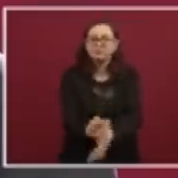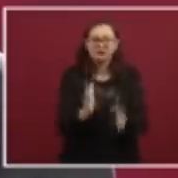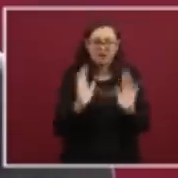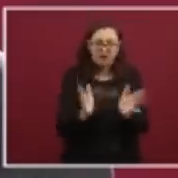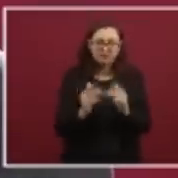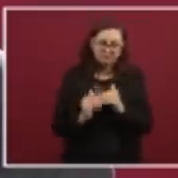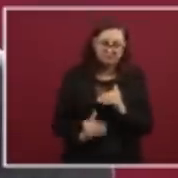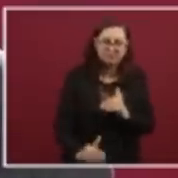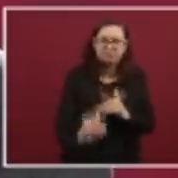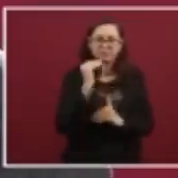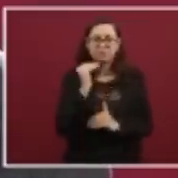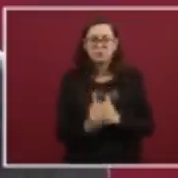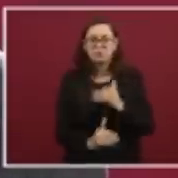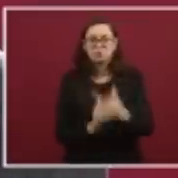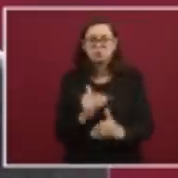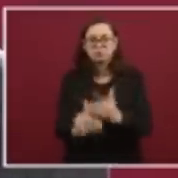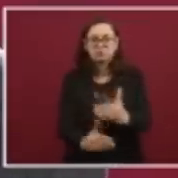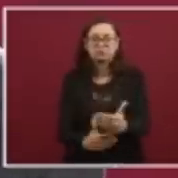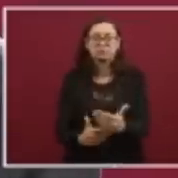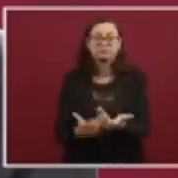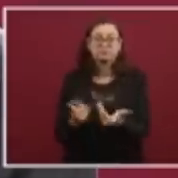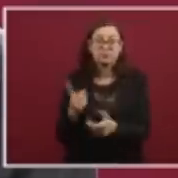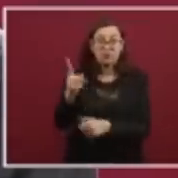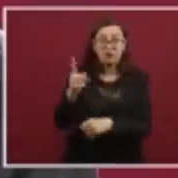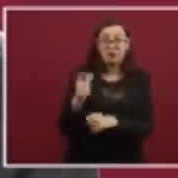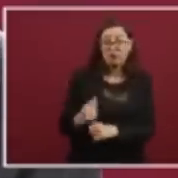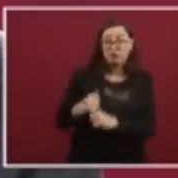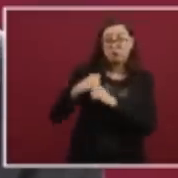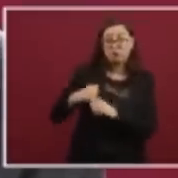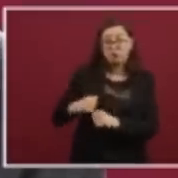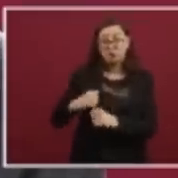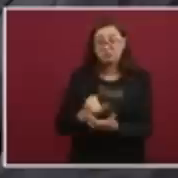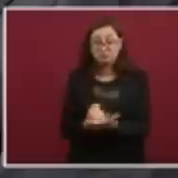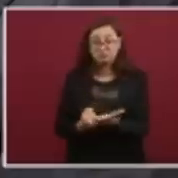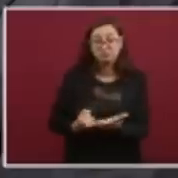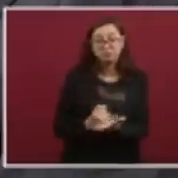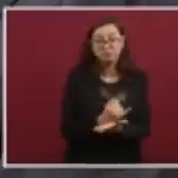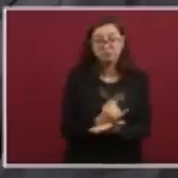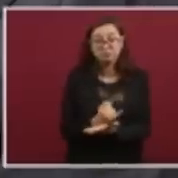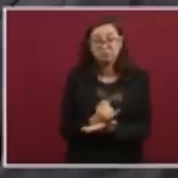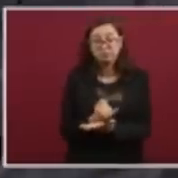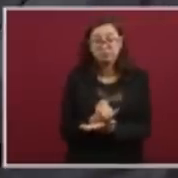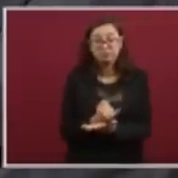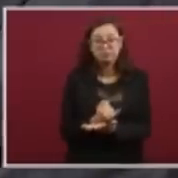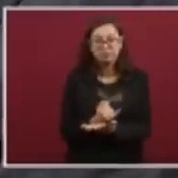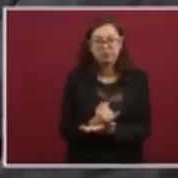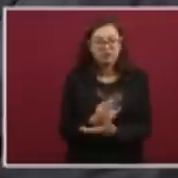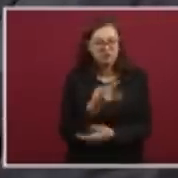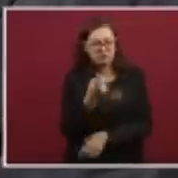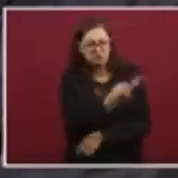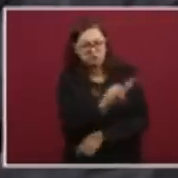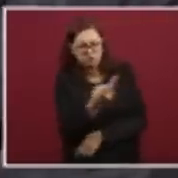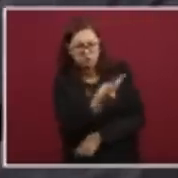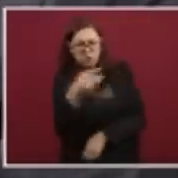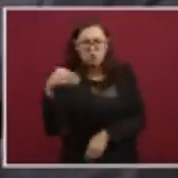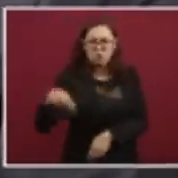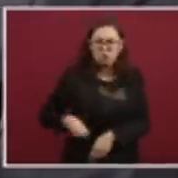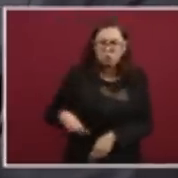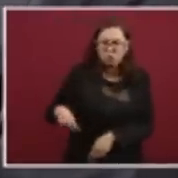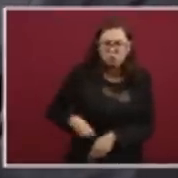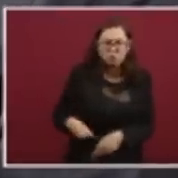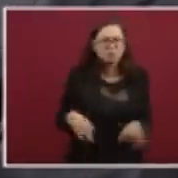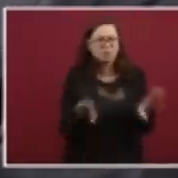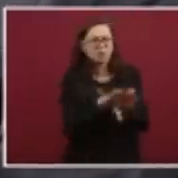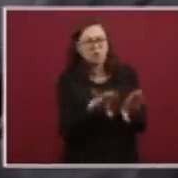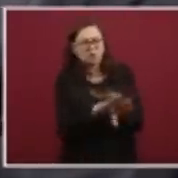Y esta autoridad es la que va a decidir sobre los responsables, la devolución